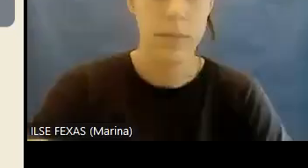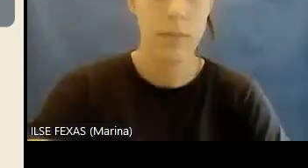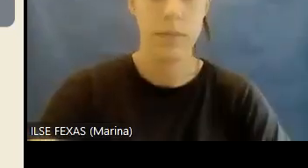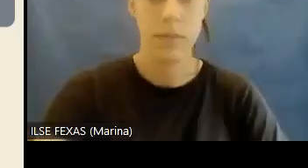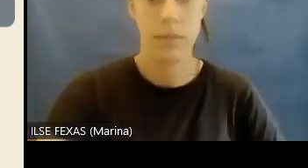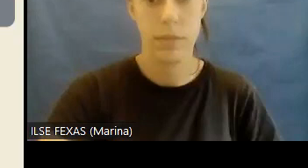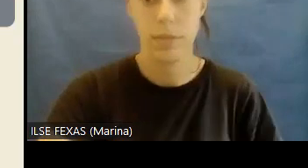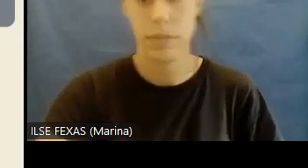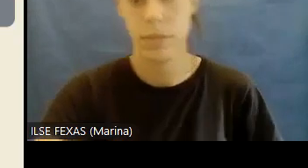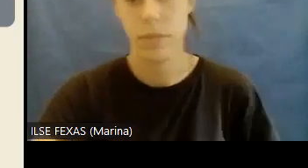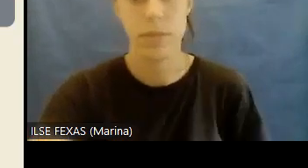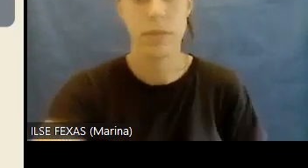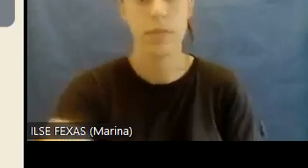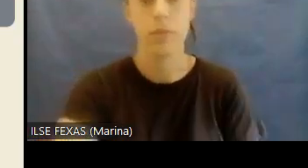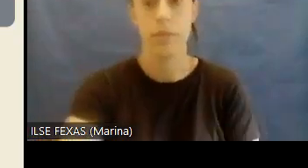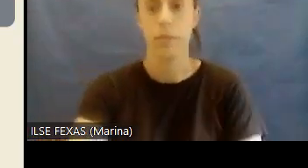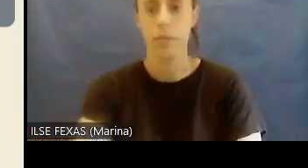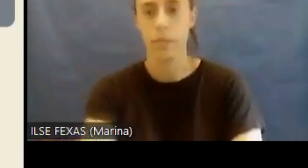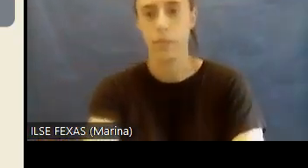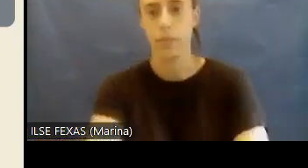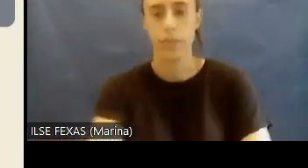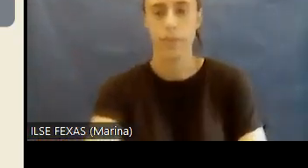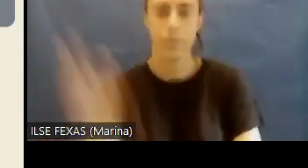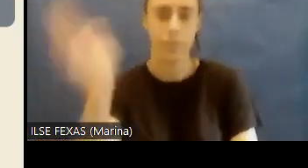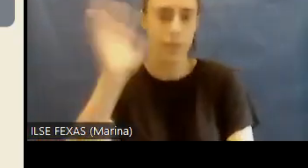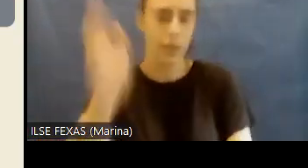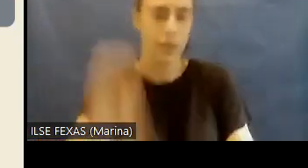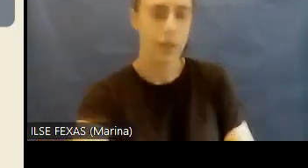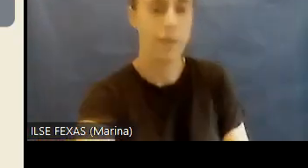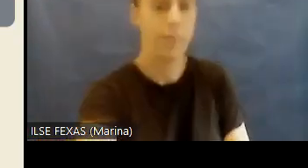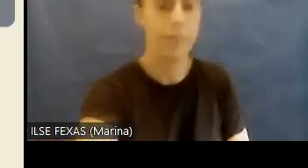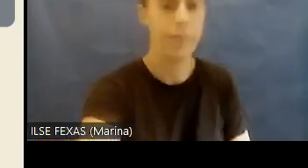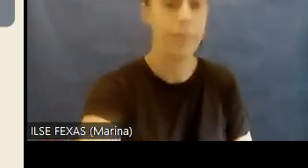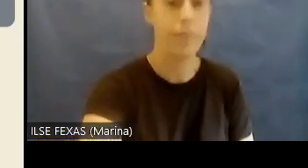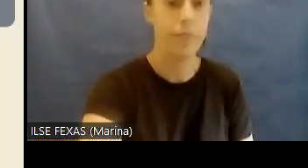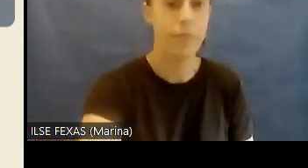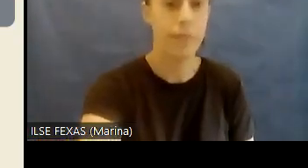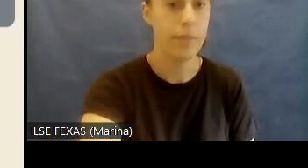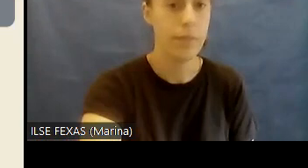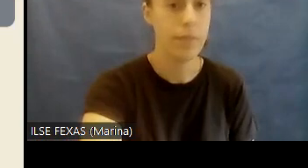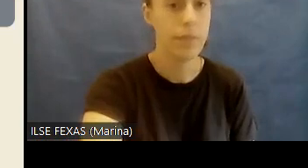Vale, fenomenal. Marina. Hola Marina, buenas tardes.